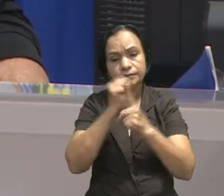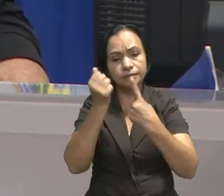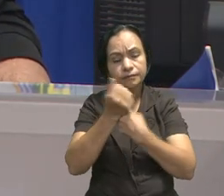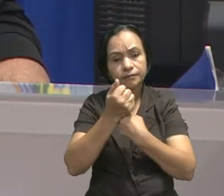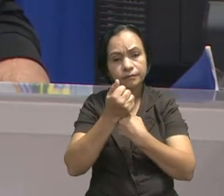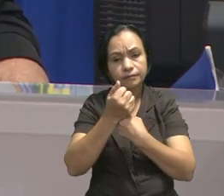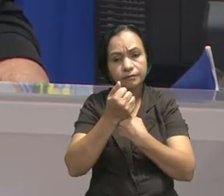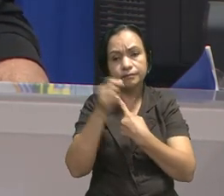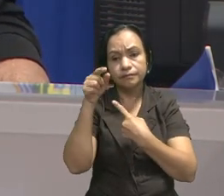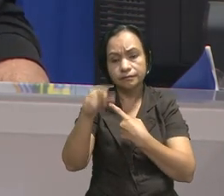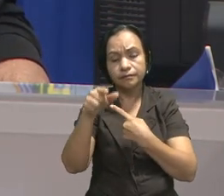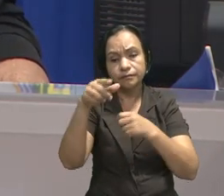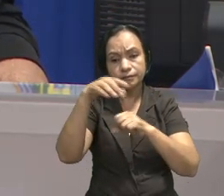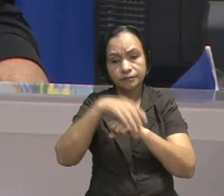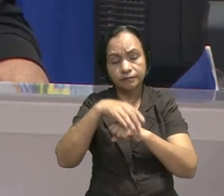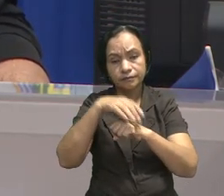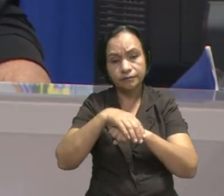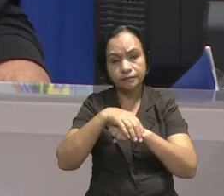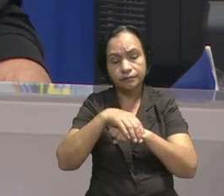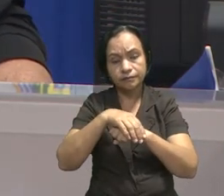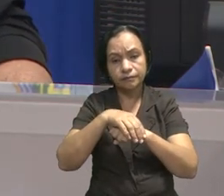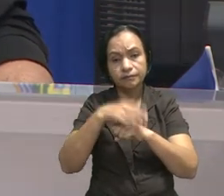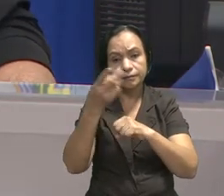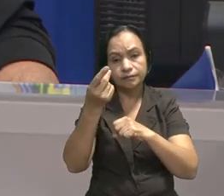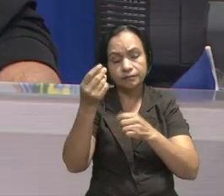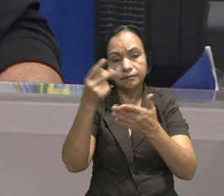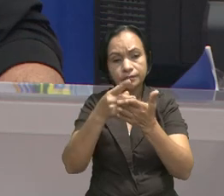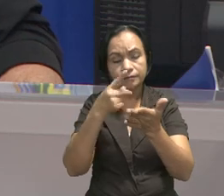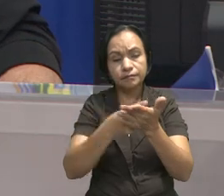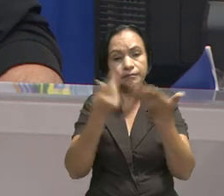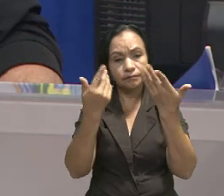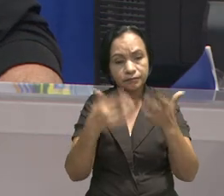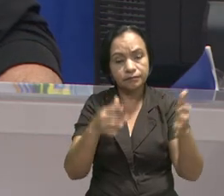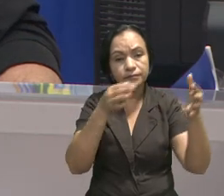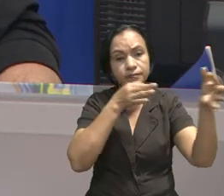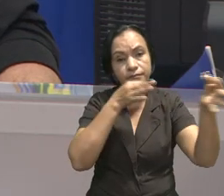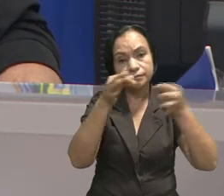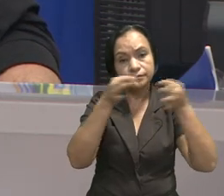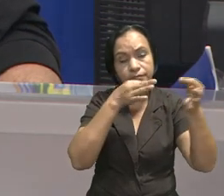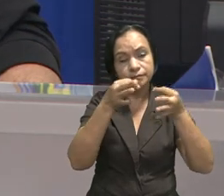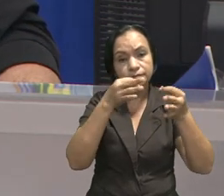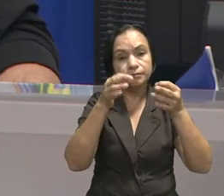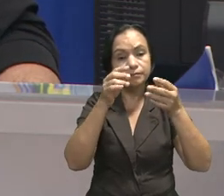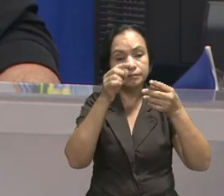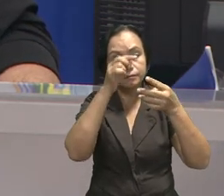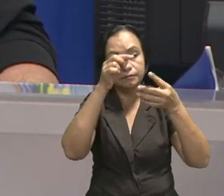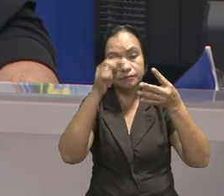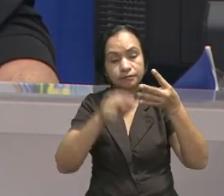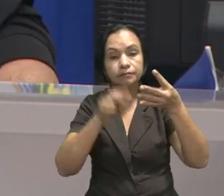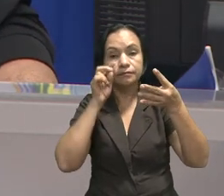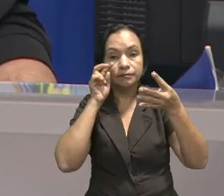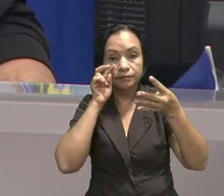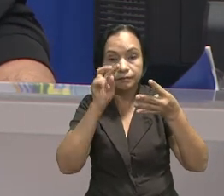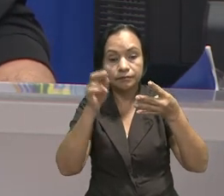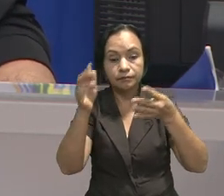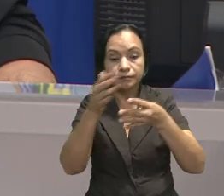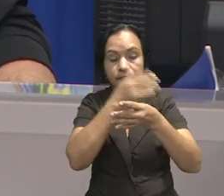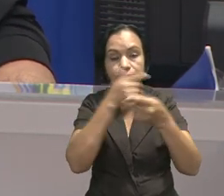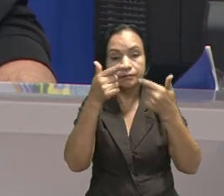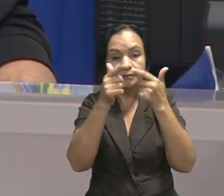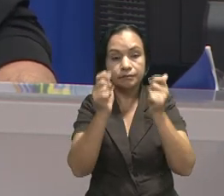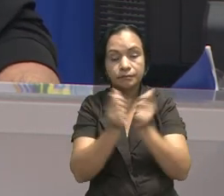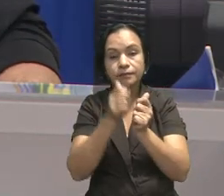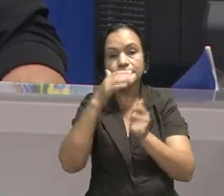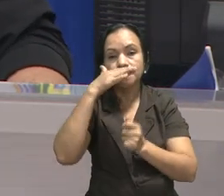que el presidente de la Comisión Económica ya le había expuesto esos puntos de vista que desde la bancada